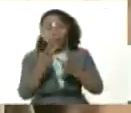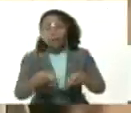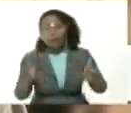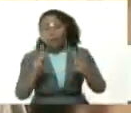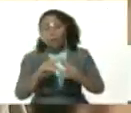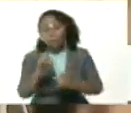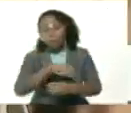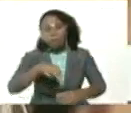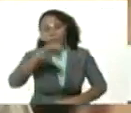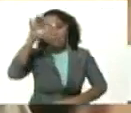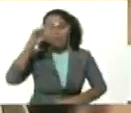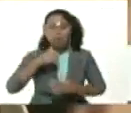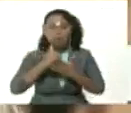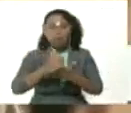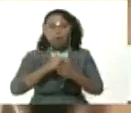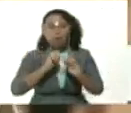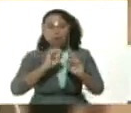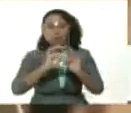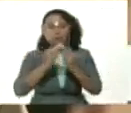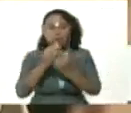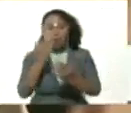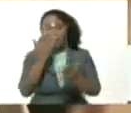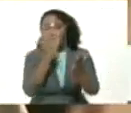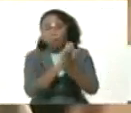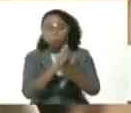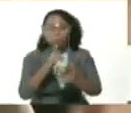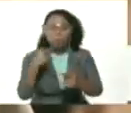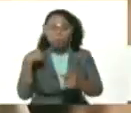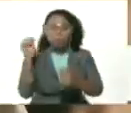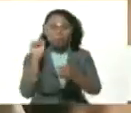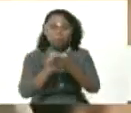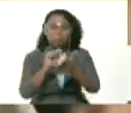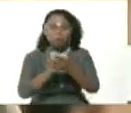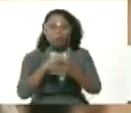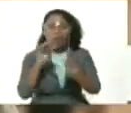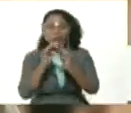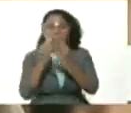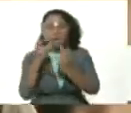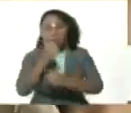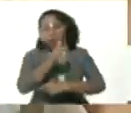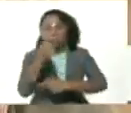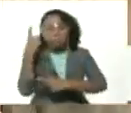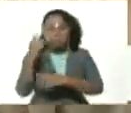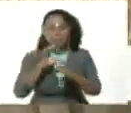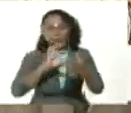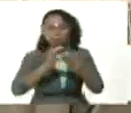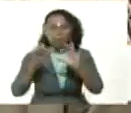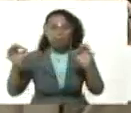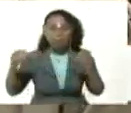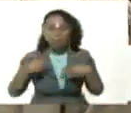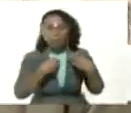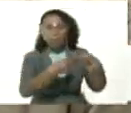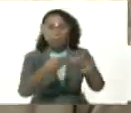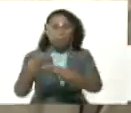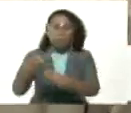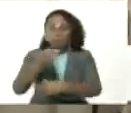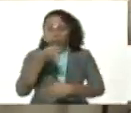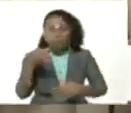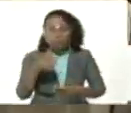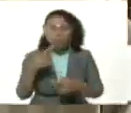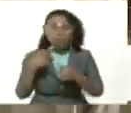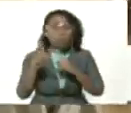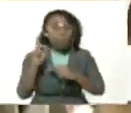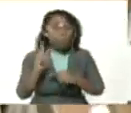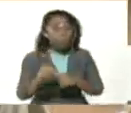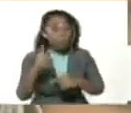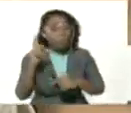ayudar a nuestra familia hasta la puerta de su casa para velar todos y cada uno en la cadena de distribución por la calidad de los productos. Pero también,